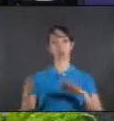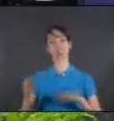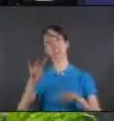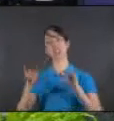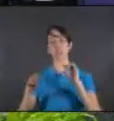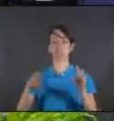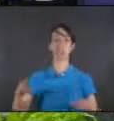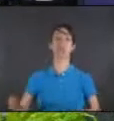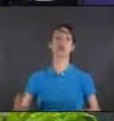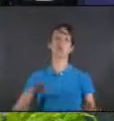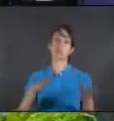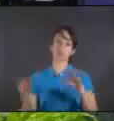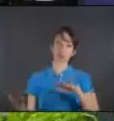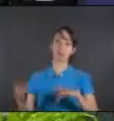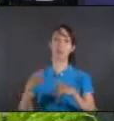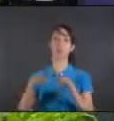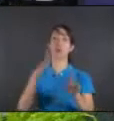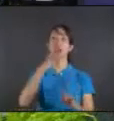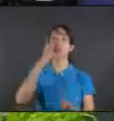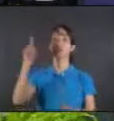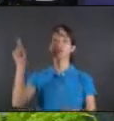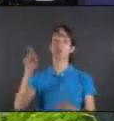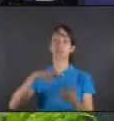Reiníciela, hombre.